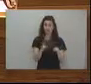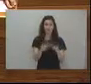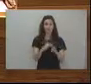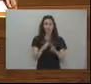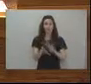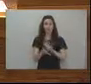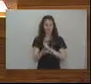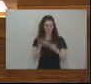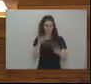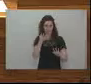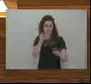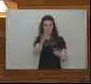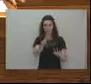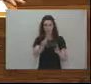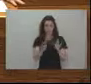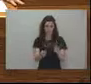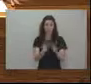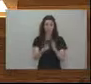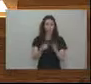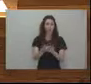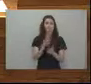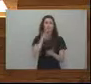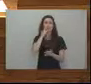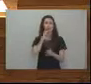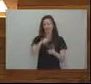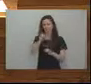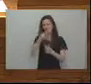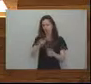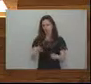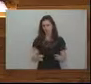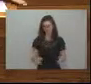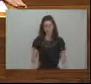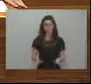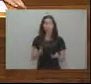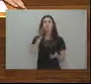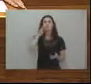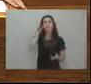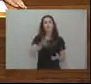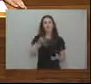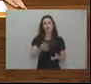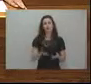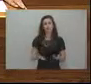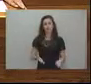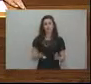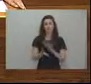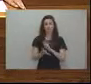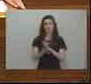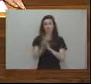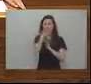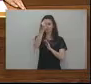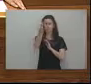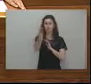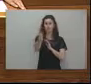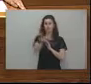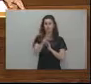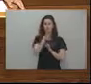velocidad desde Campomanes hasta Gijón. Por cierto, alta velocidad, porque